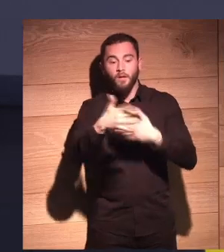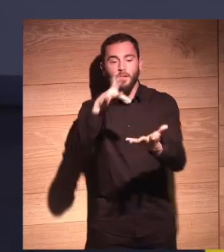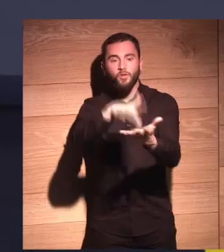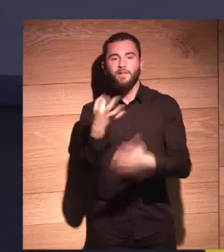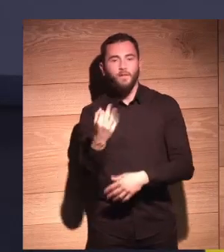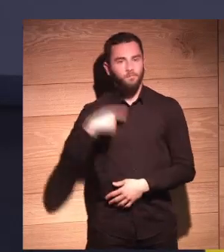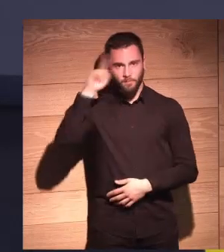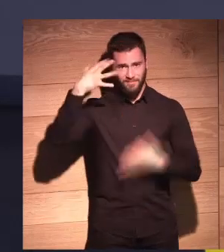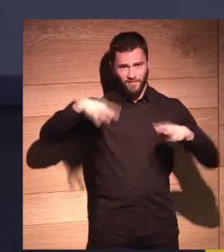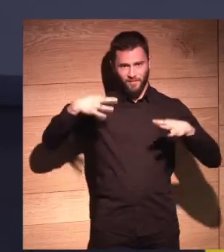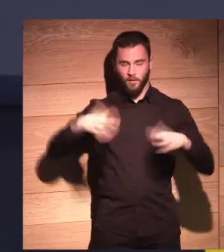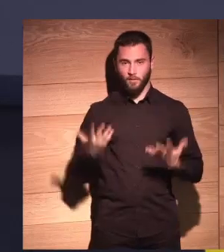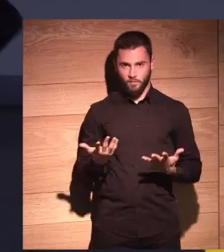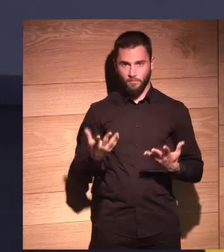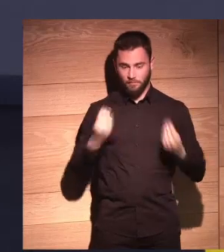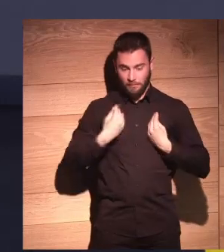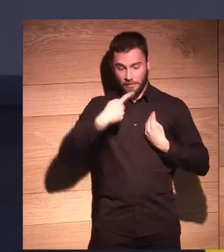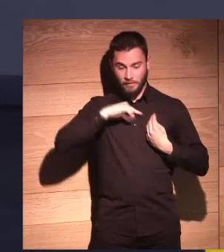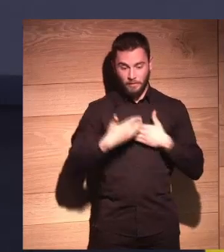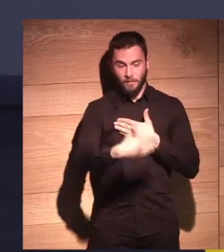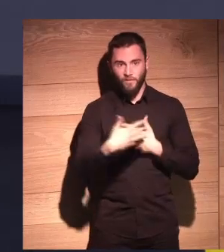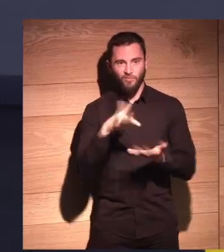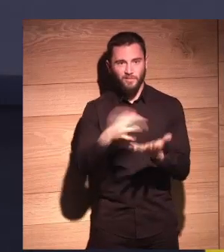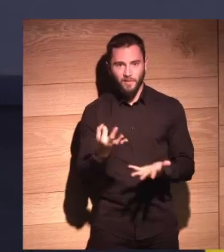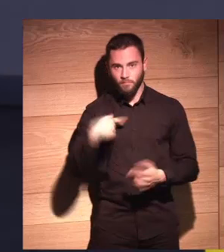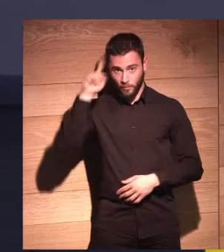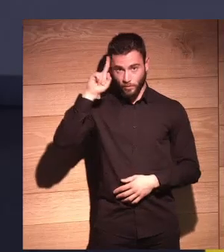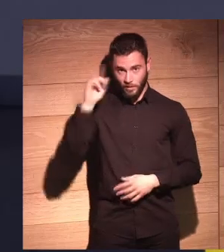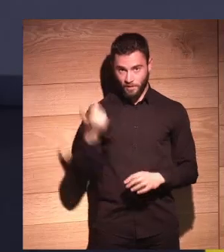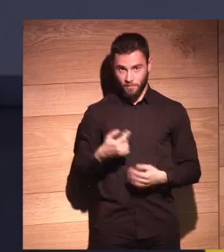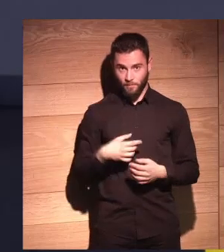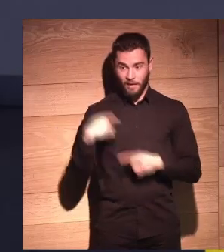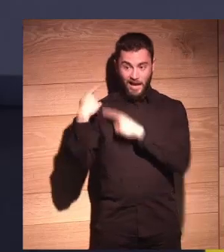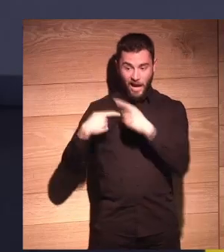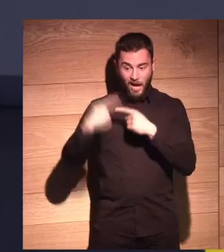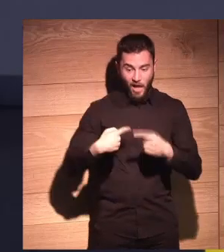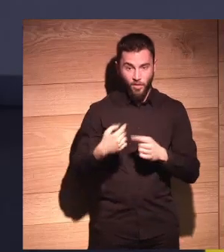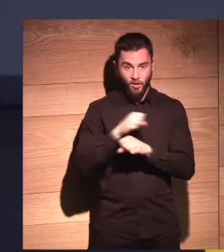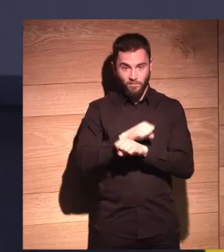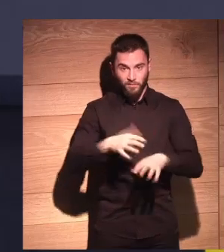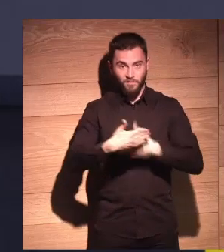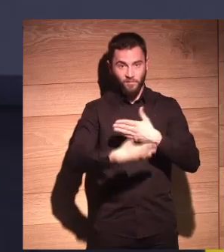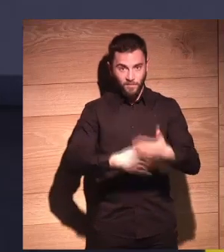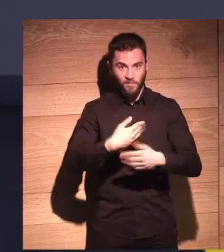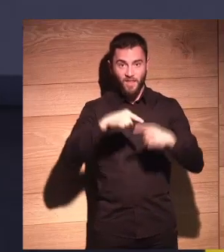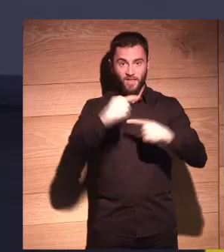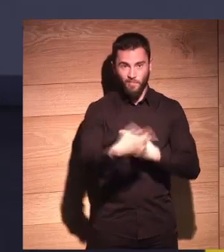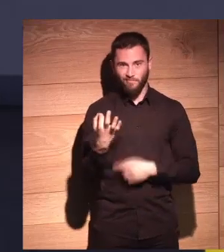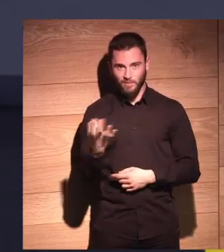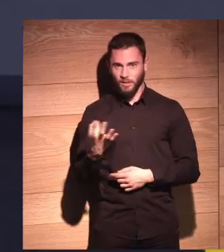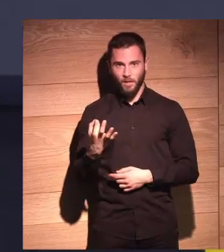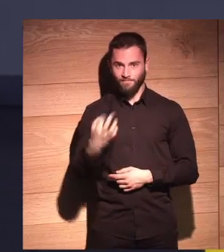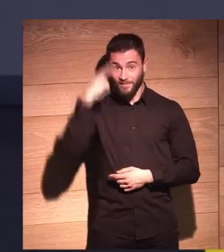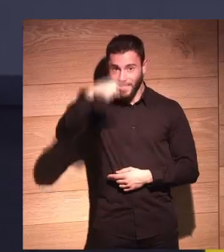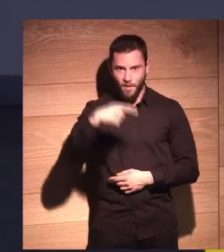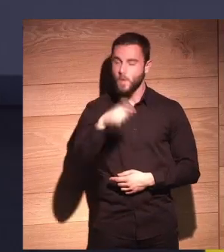a ver en nuestra vida, pero tampoco, muchísimo menos, lo que va a haber en las generaciones siguientes. Es difícil